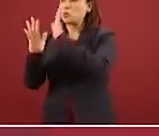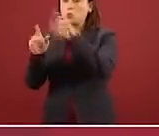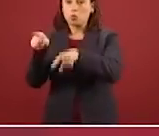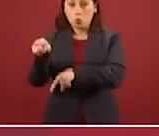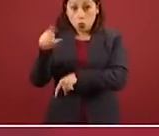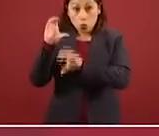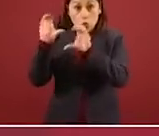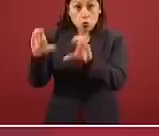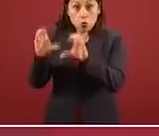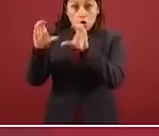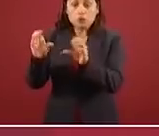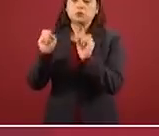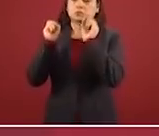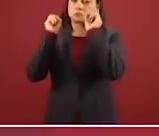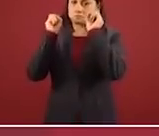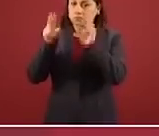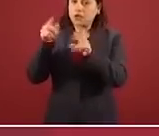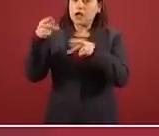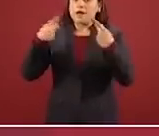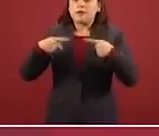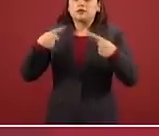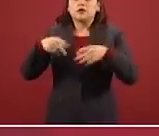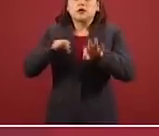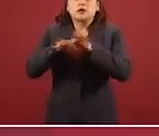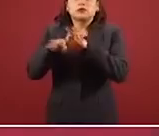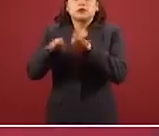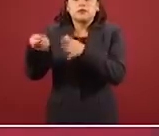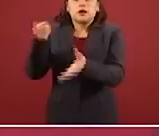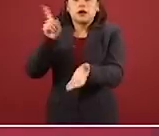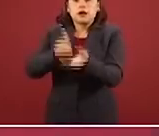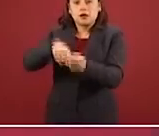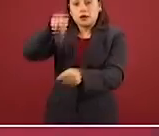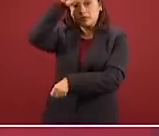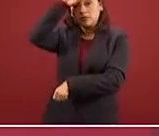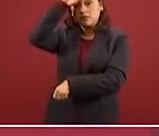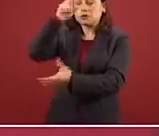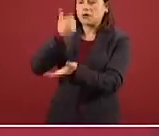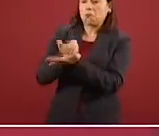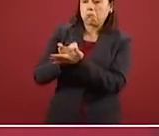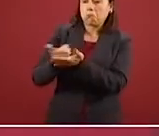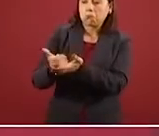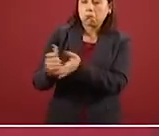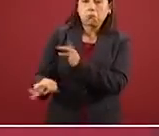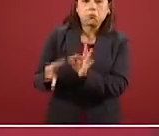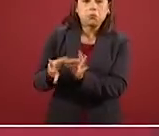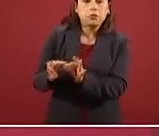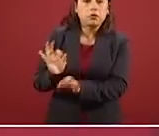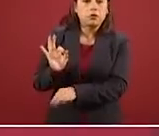si se les paga bien a los trabajadores mineros,